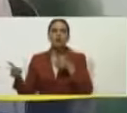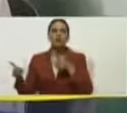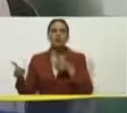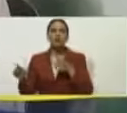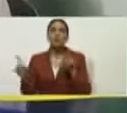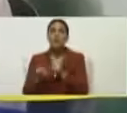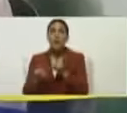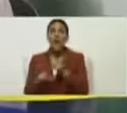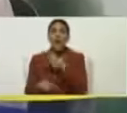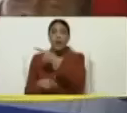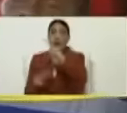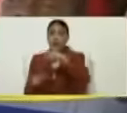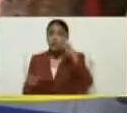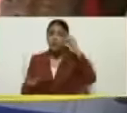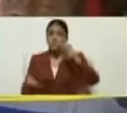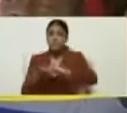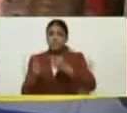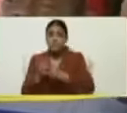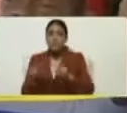mafias.